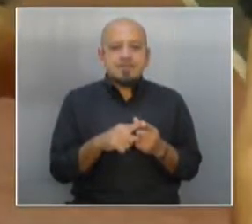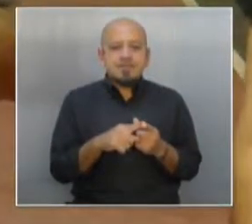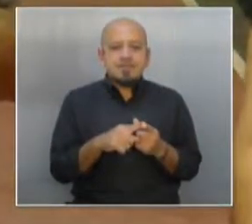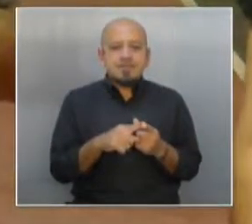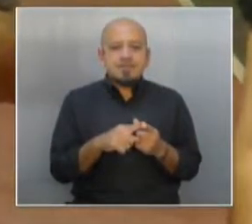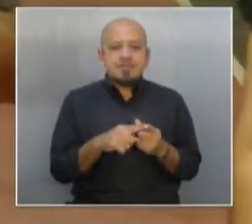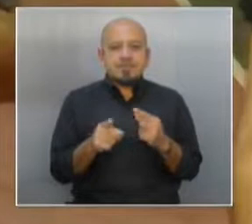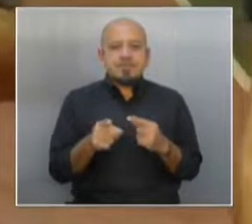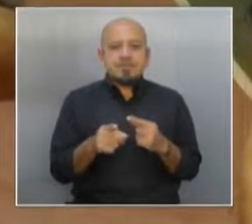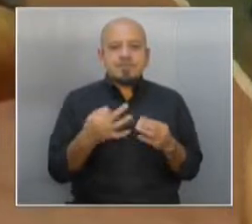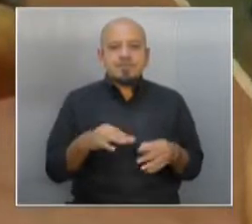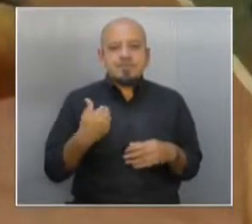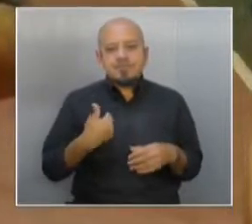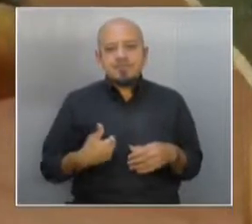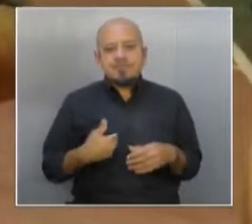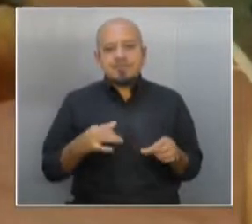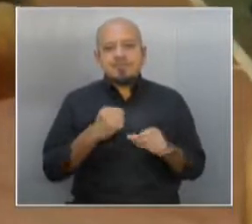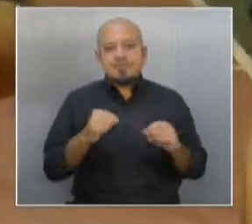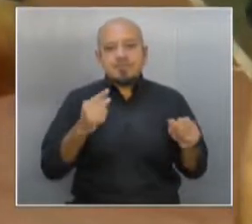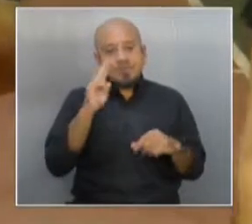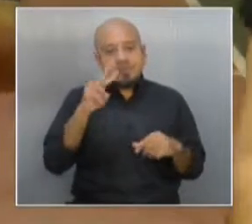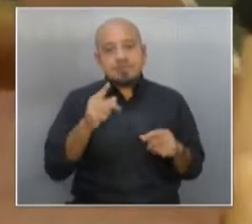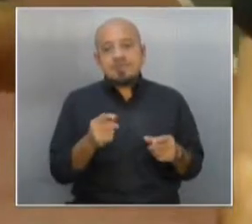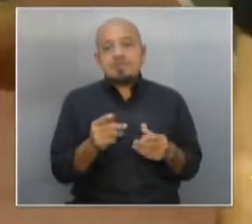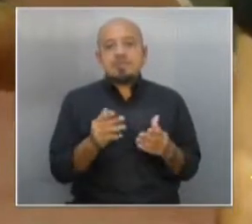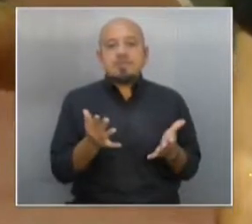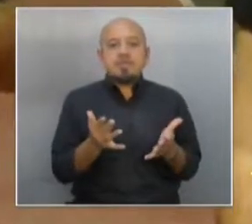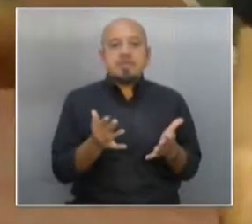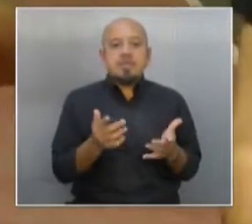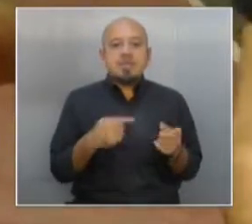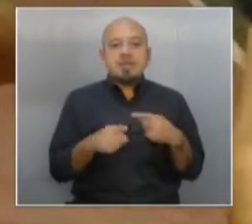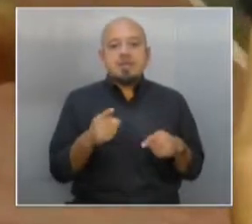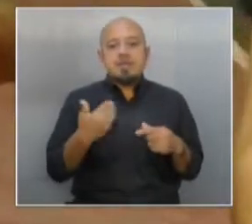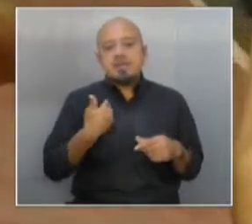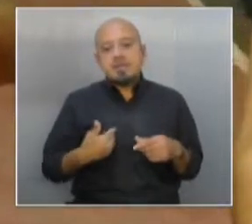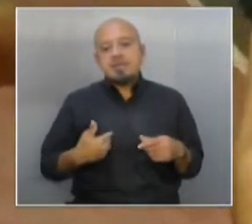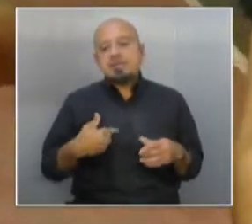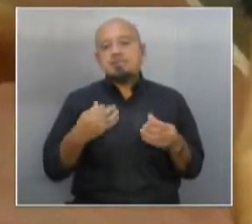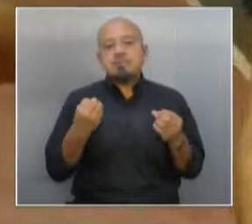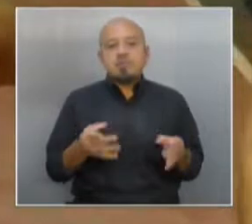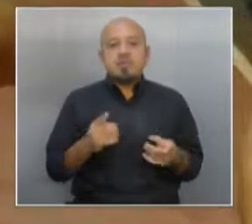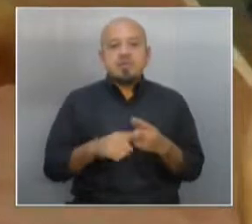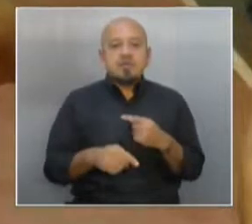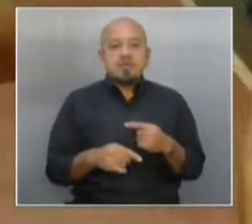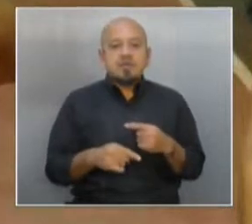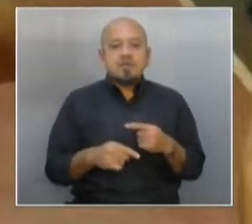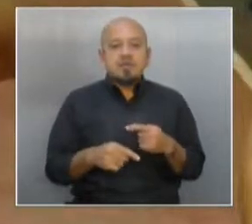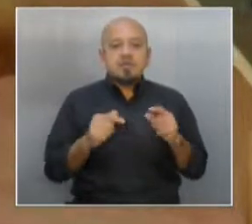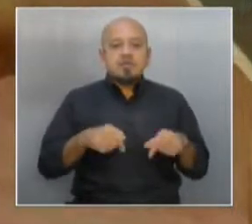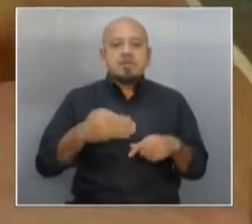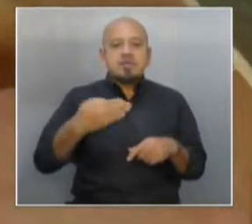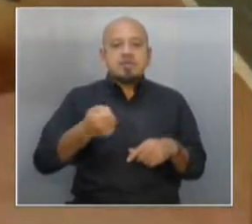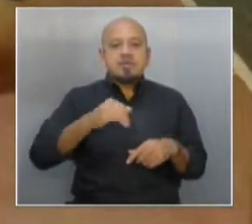La verdad es una tristeza de no poderlos ver hoy. Y nos da una tristeza porque la parte de la bajada